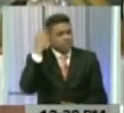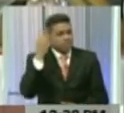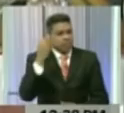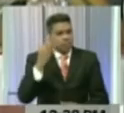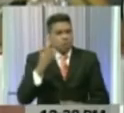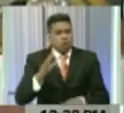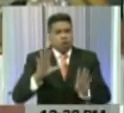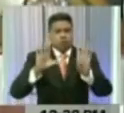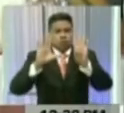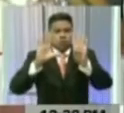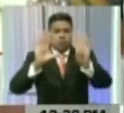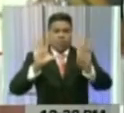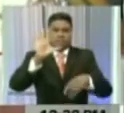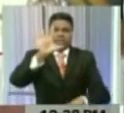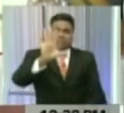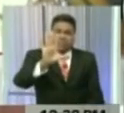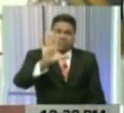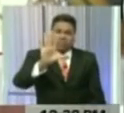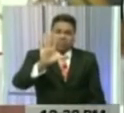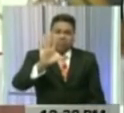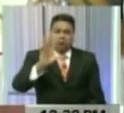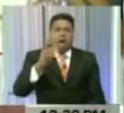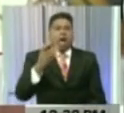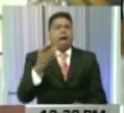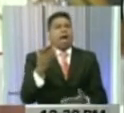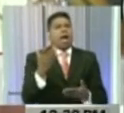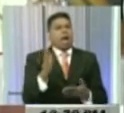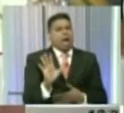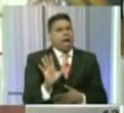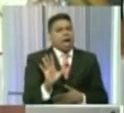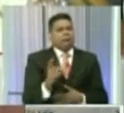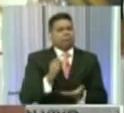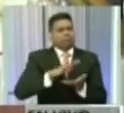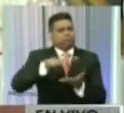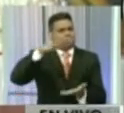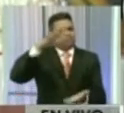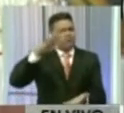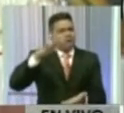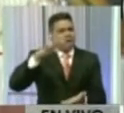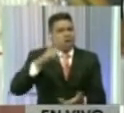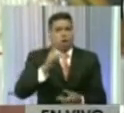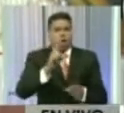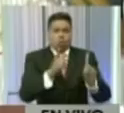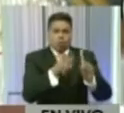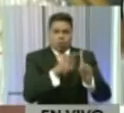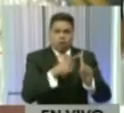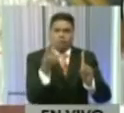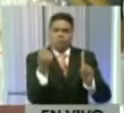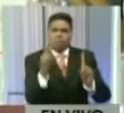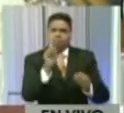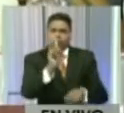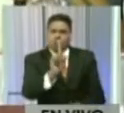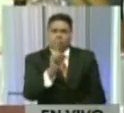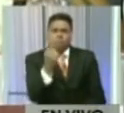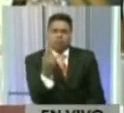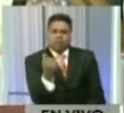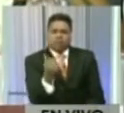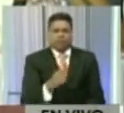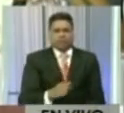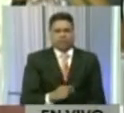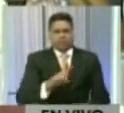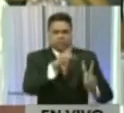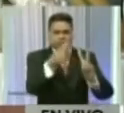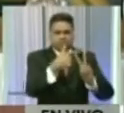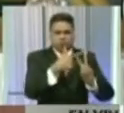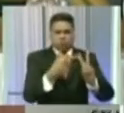precio, la de 95 más alta, y la de 91 en un bolívar, para tratar de inducir que se invierta el patrón de